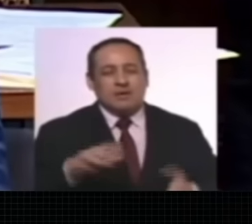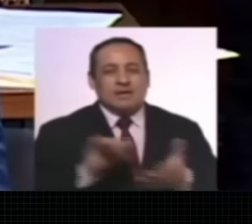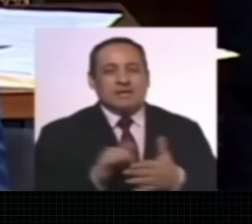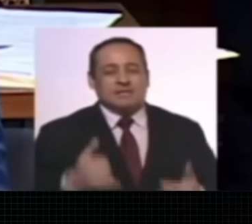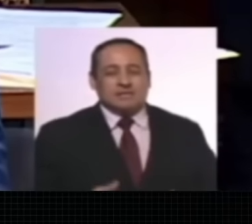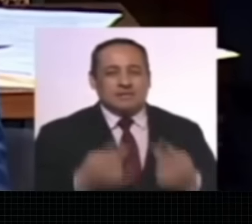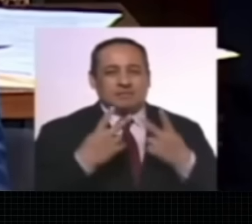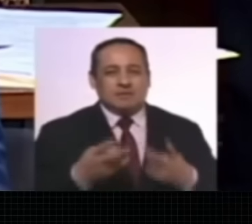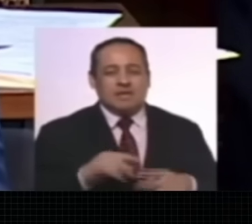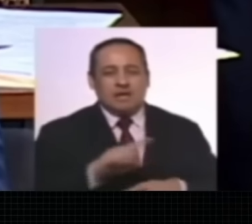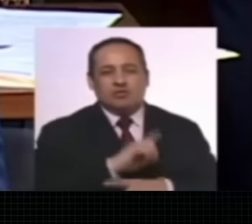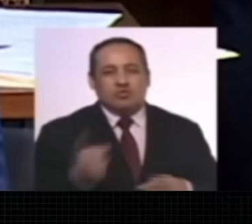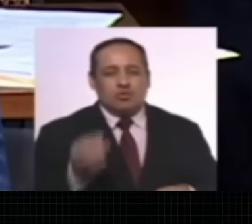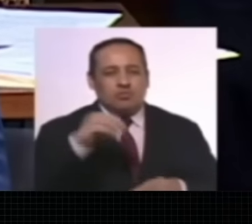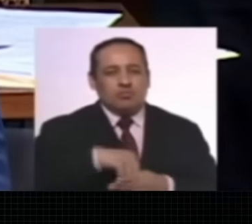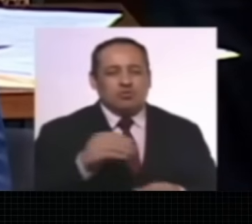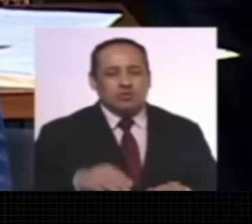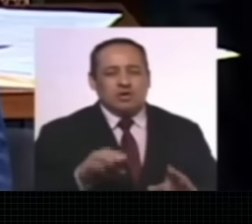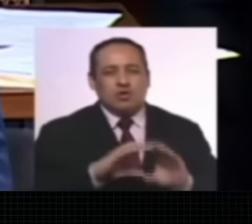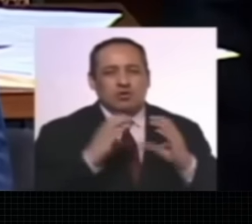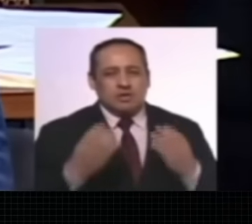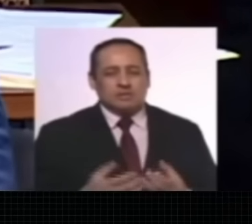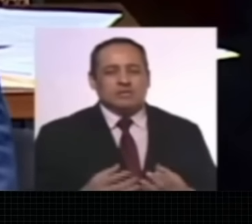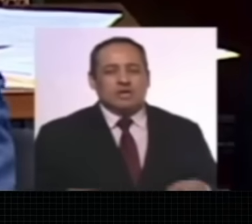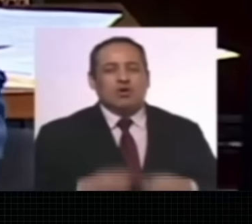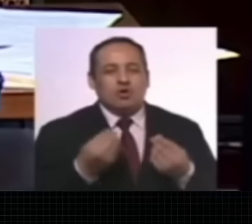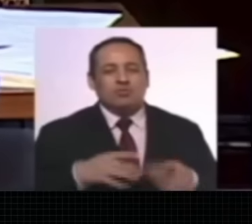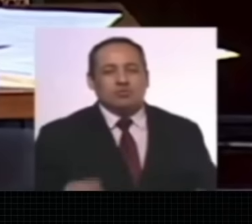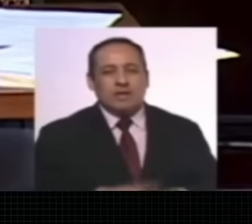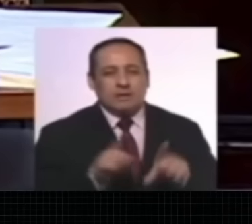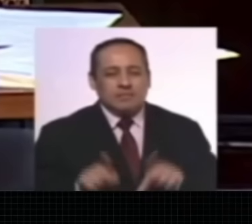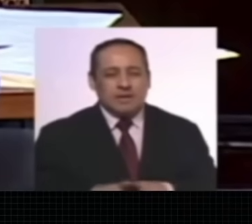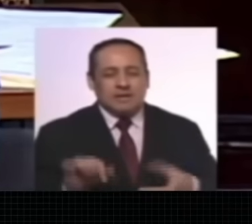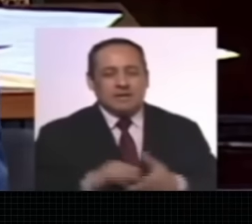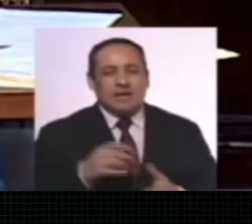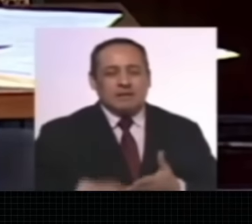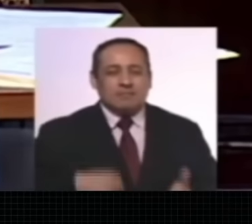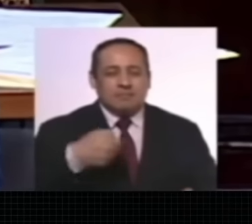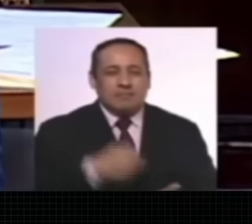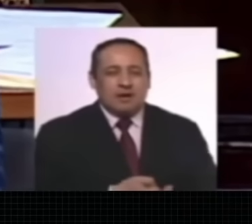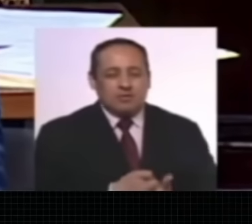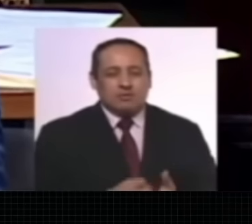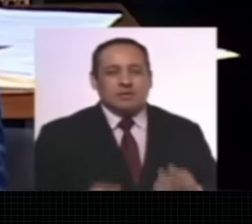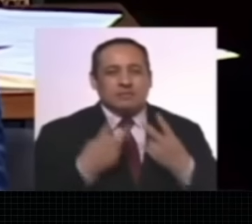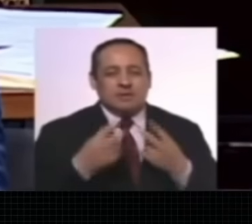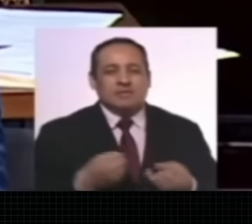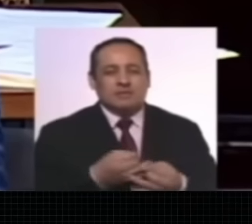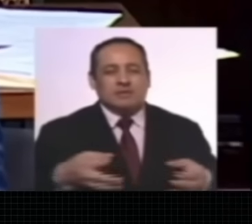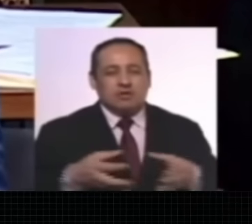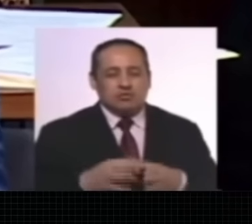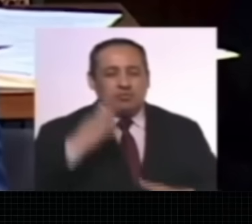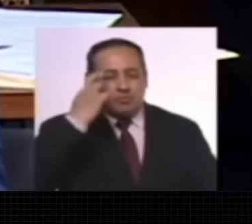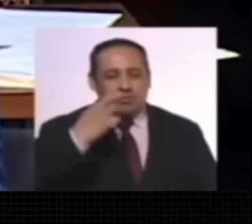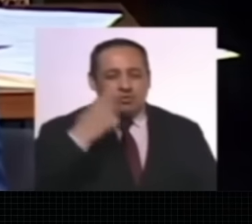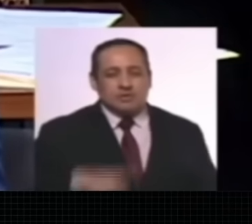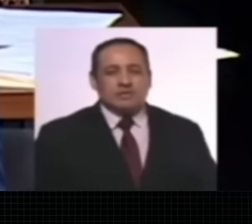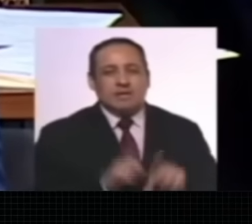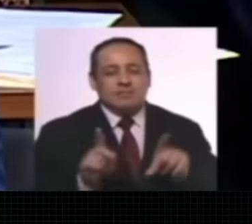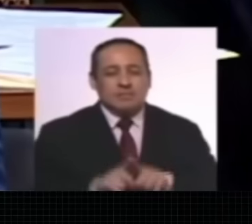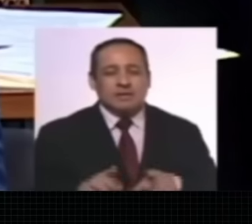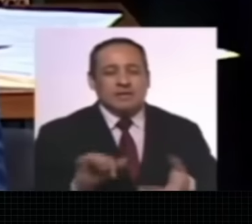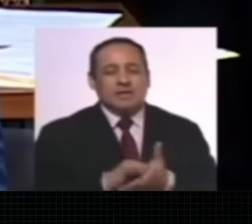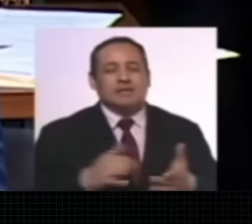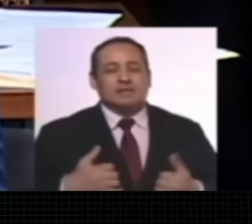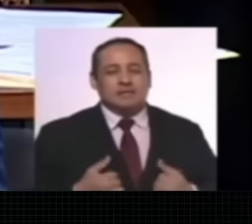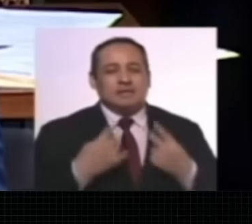hoy tiene la no reelección de congresistas como también el financiamiento a los partidos políticos y así mismo